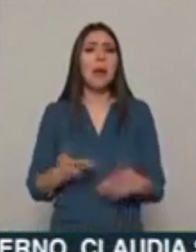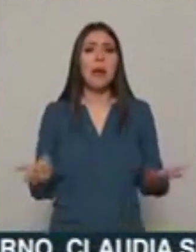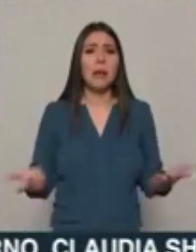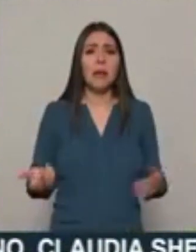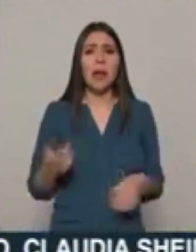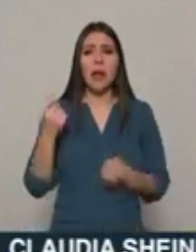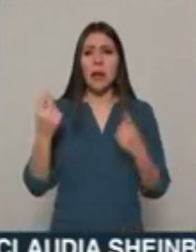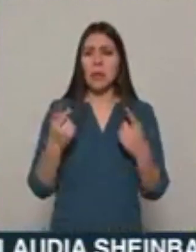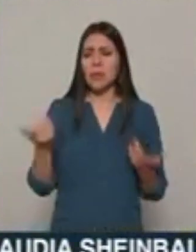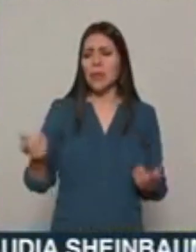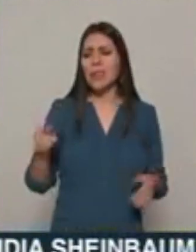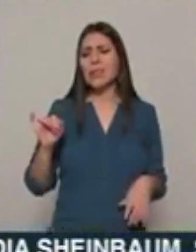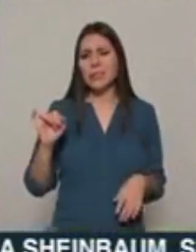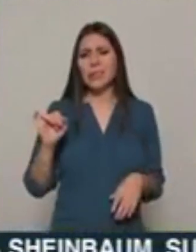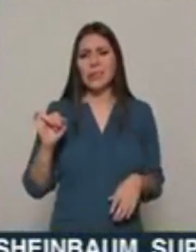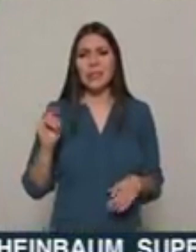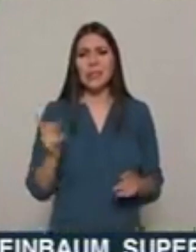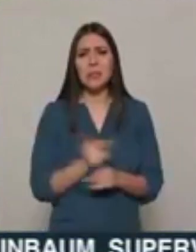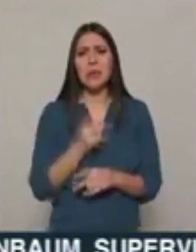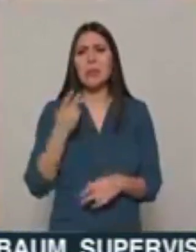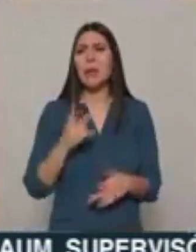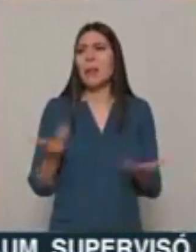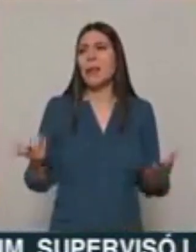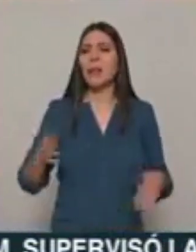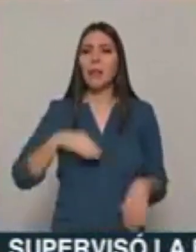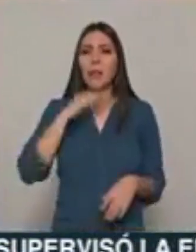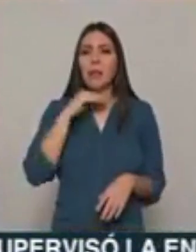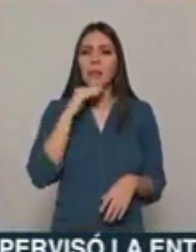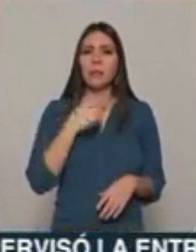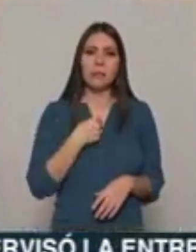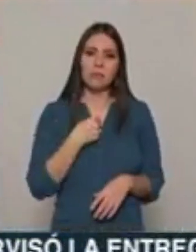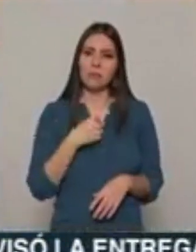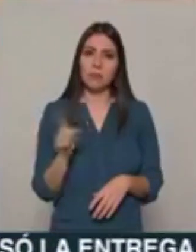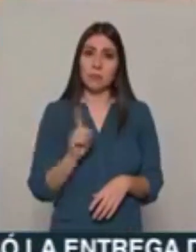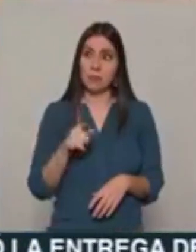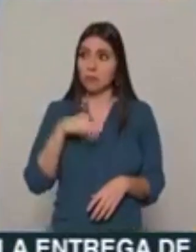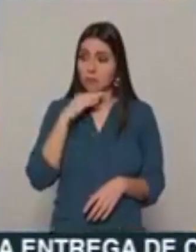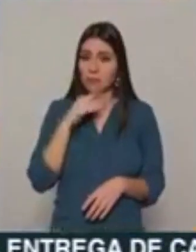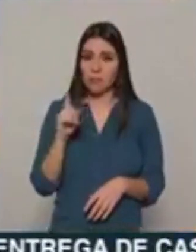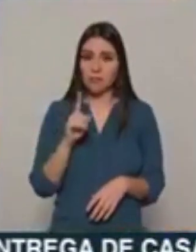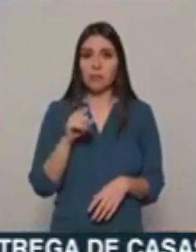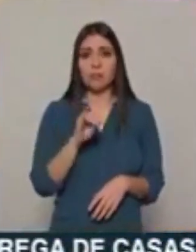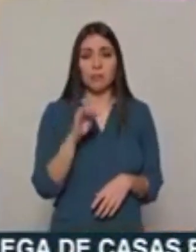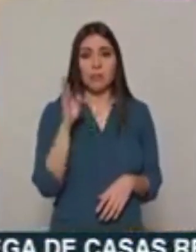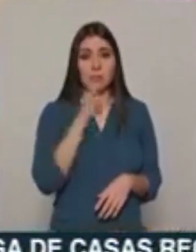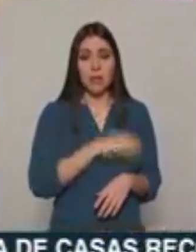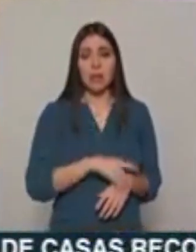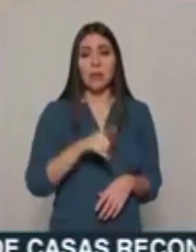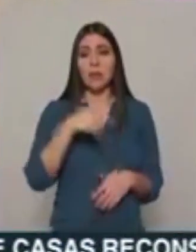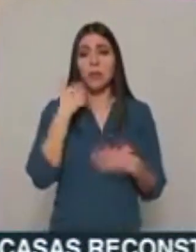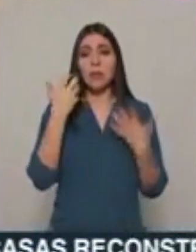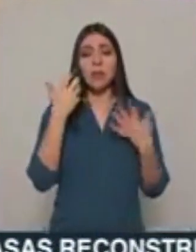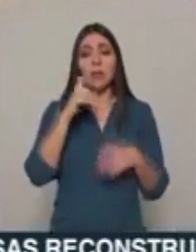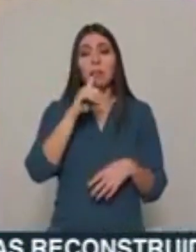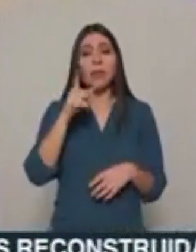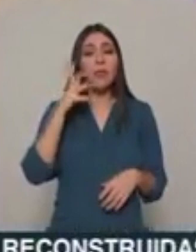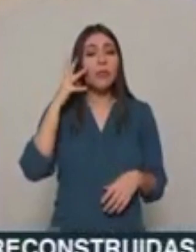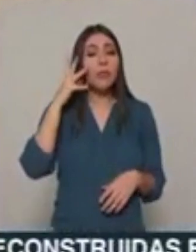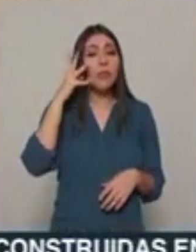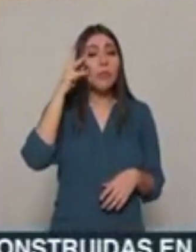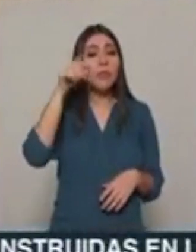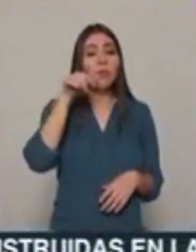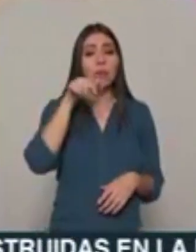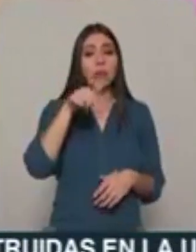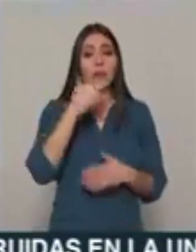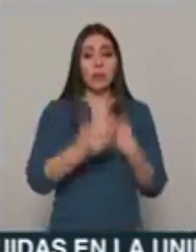X. Y yo, no, güey, es que eso está mal. Menciona que espera que en un futuro el proyecto se convierta en una oportunidad con